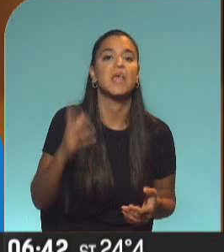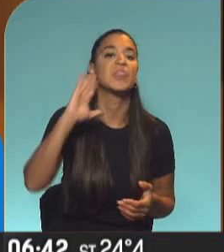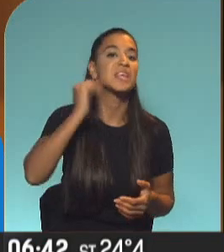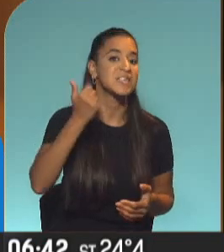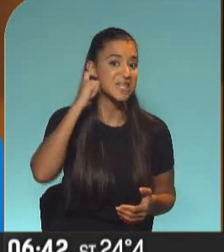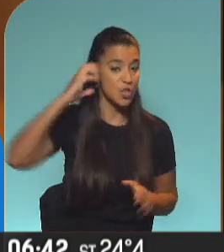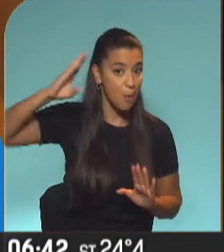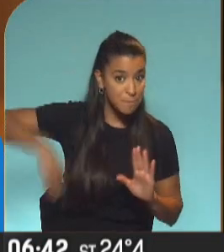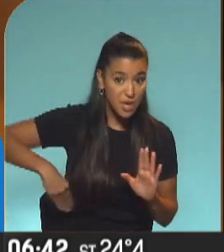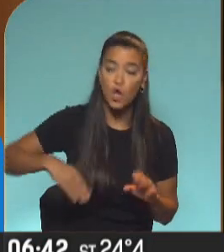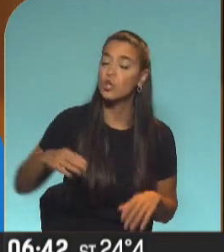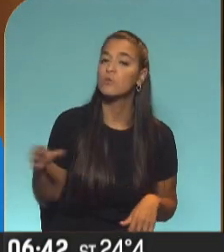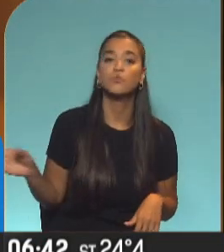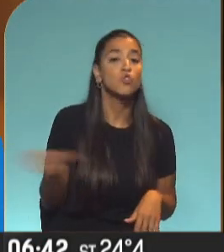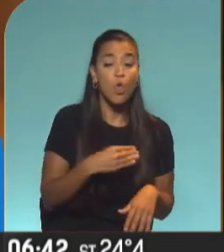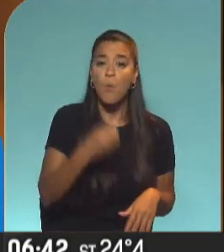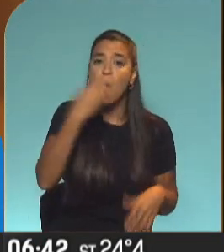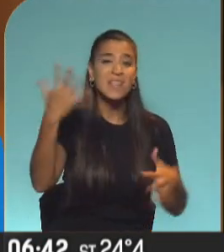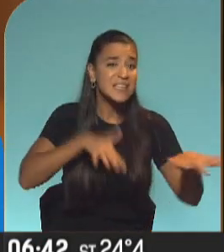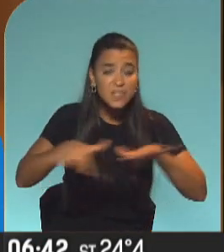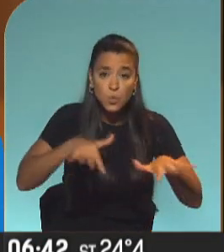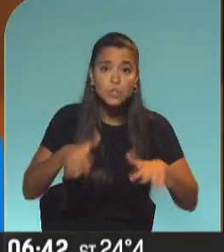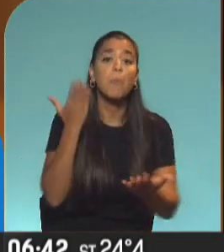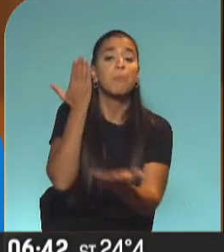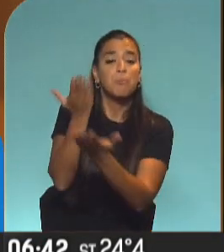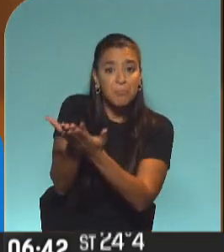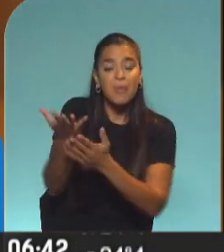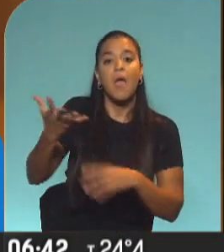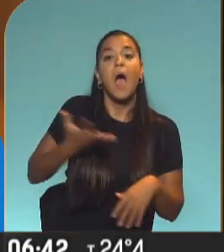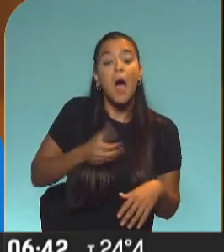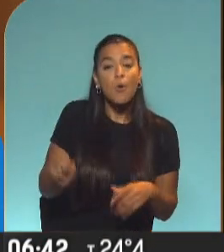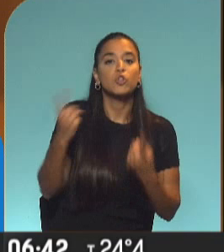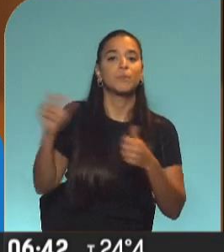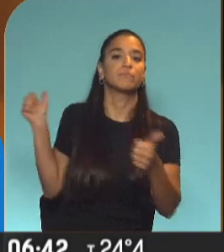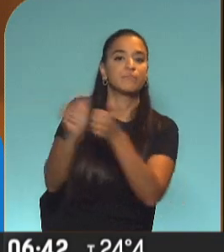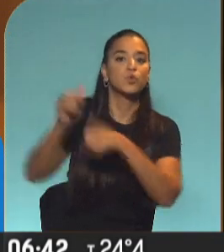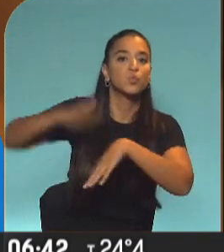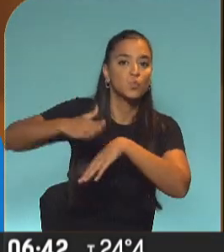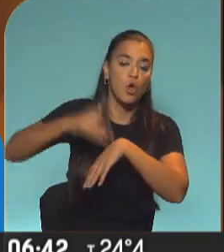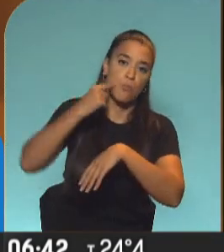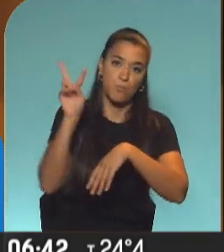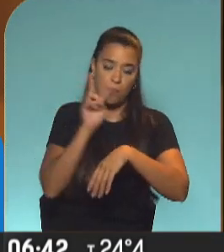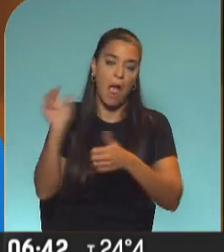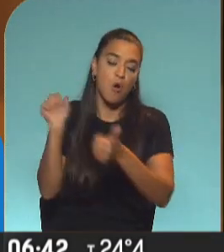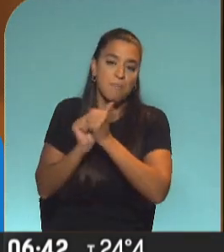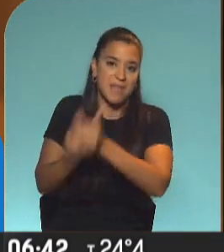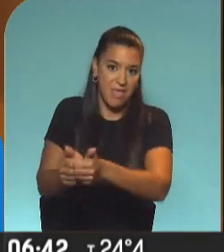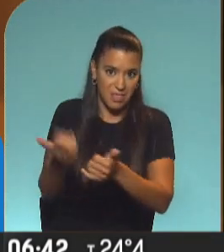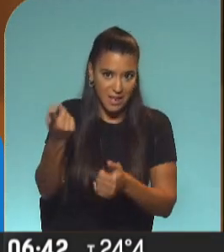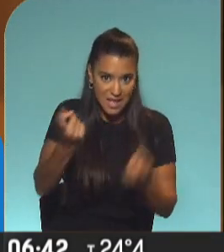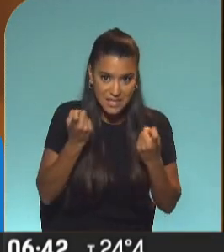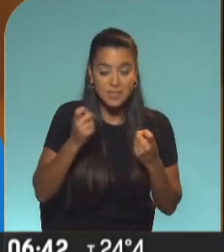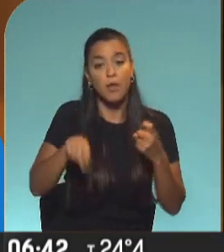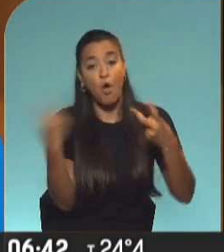16 años, todas y en todos los casos, deben solicitar el aborto con la presencia de un tutor o una tutora, ¿no? De un acompañante. Y el